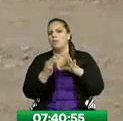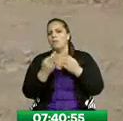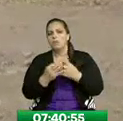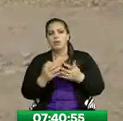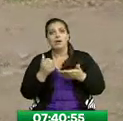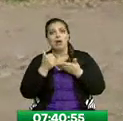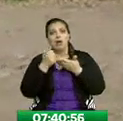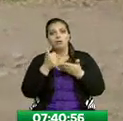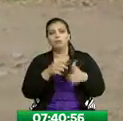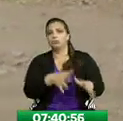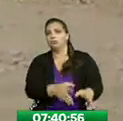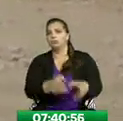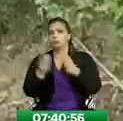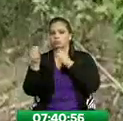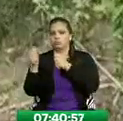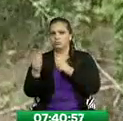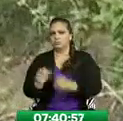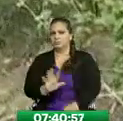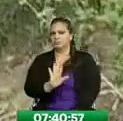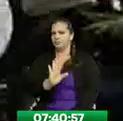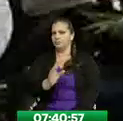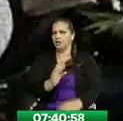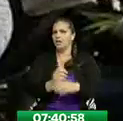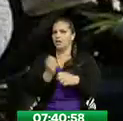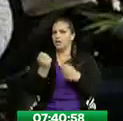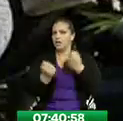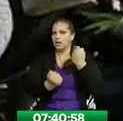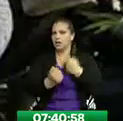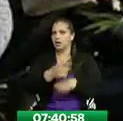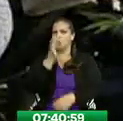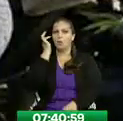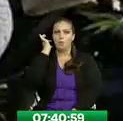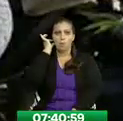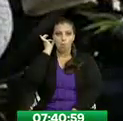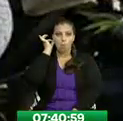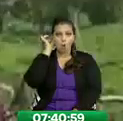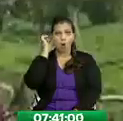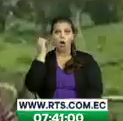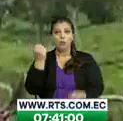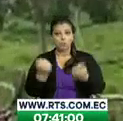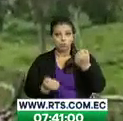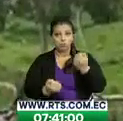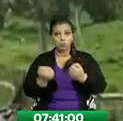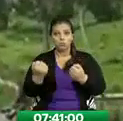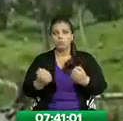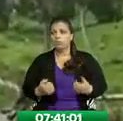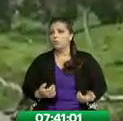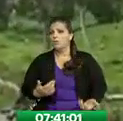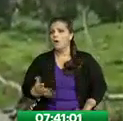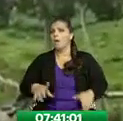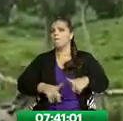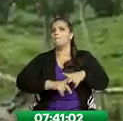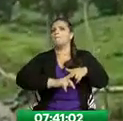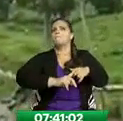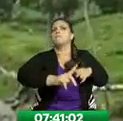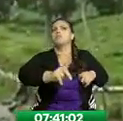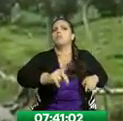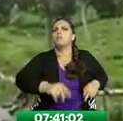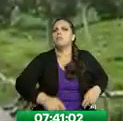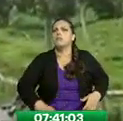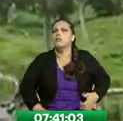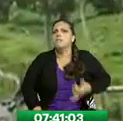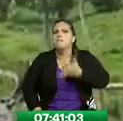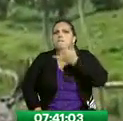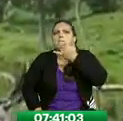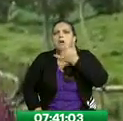conductora también fue reprochada por la autoridad, pues esta abandonó a los menores a su suerte. Tenía que haber brindado